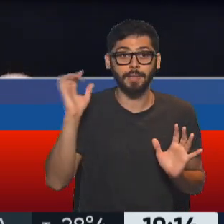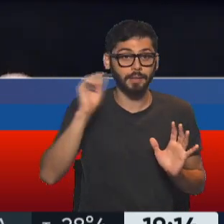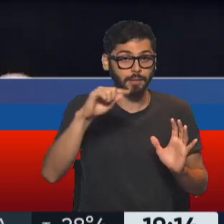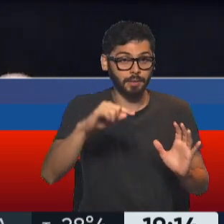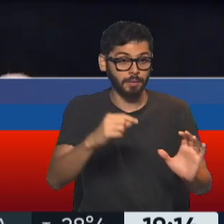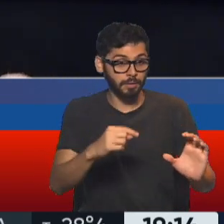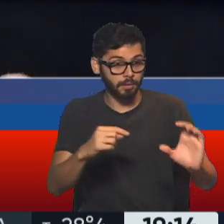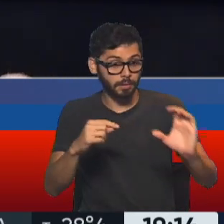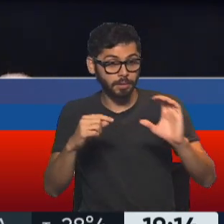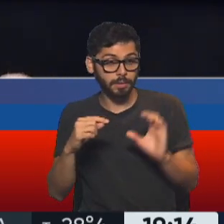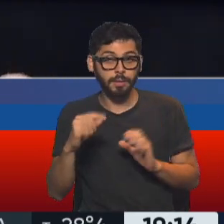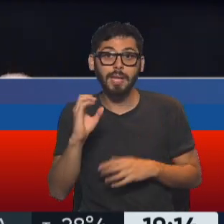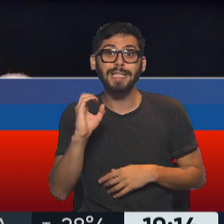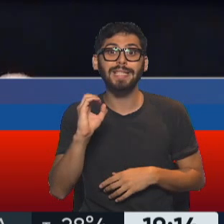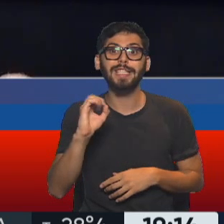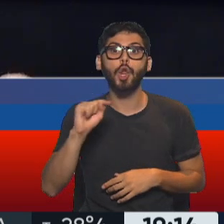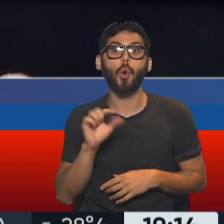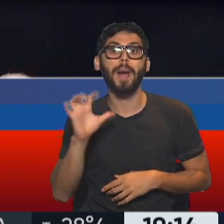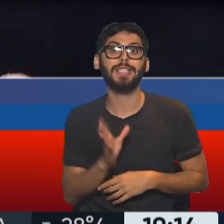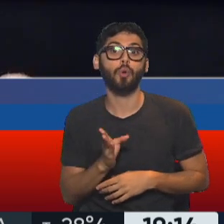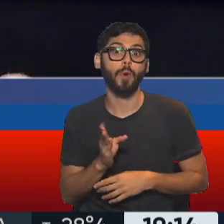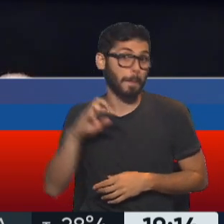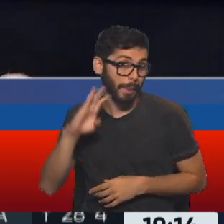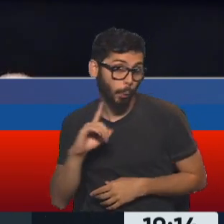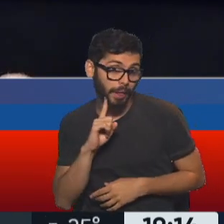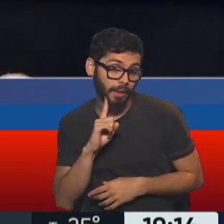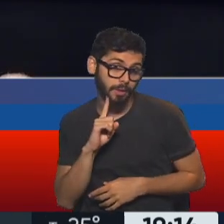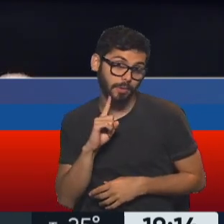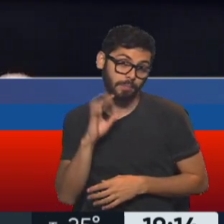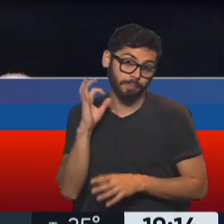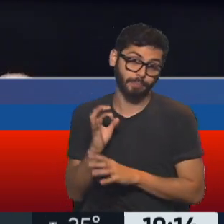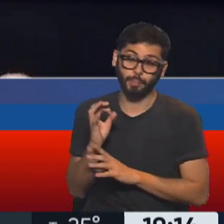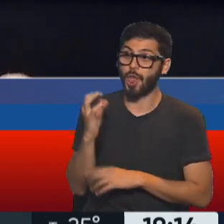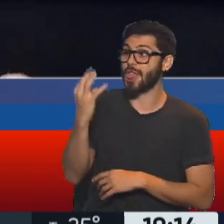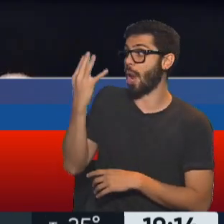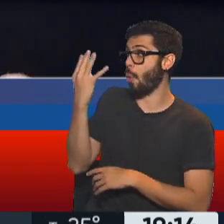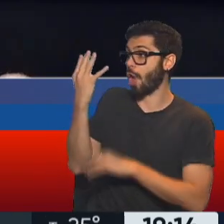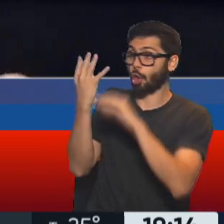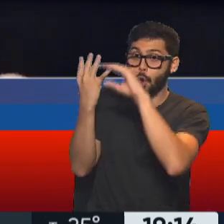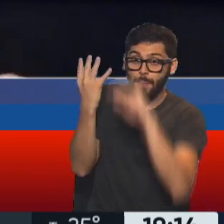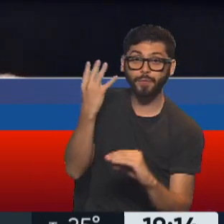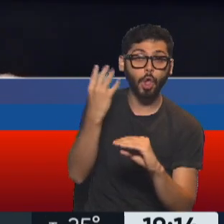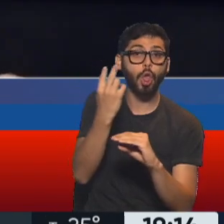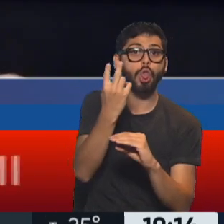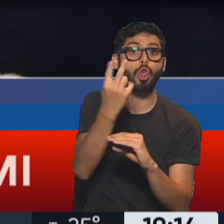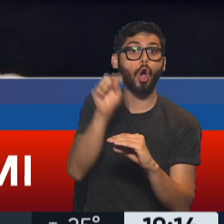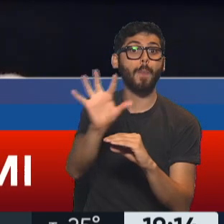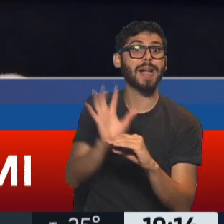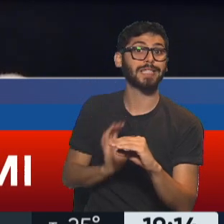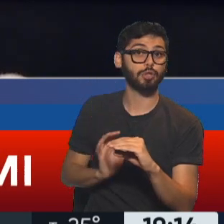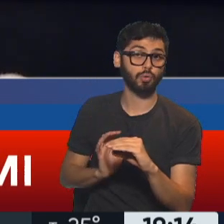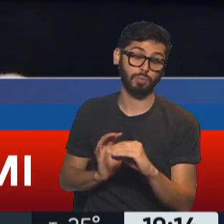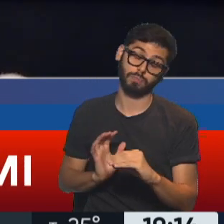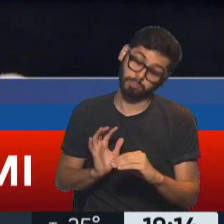PBI lo que se aportó, con lo cual en realidad bajamos del 4, vamos a bajar al 2,5. Es un punto y medio. ¿Cómo se va a lograr?